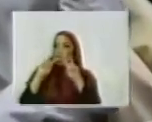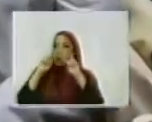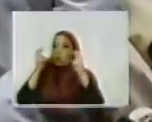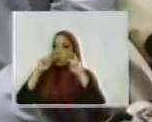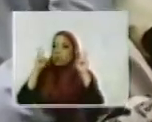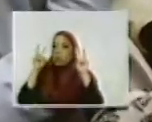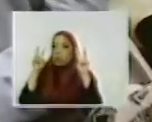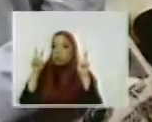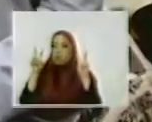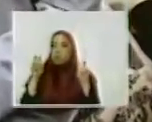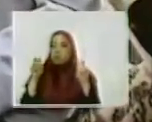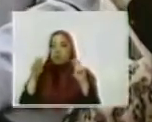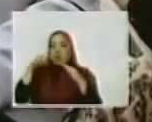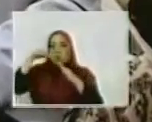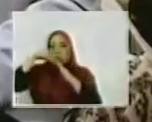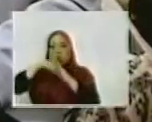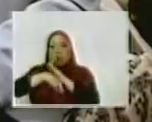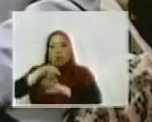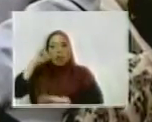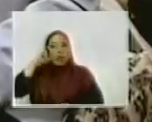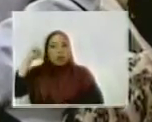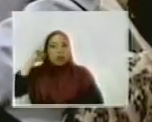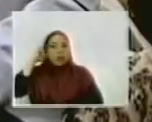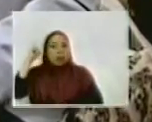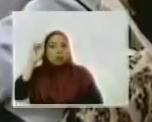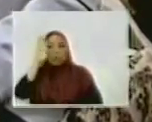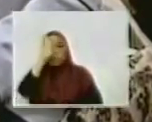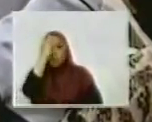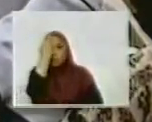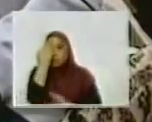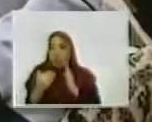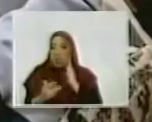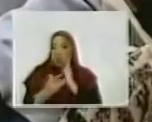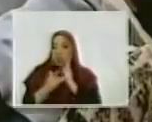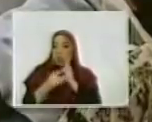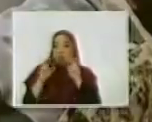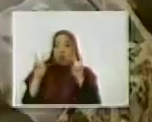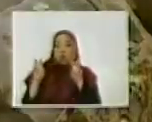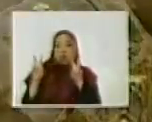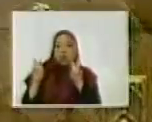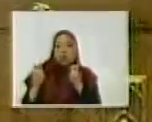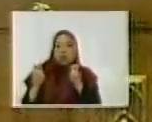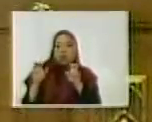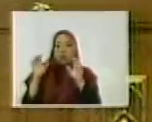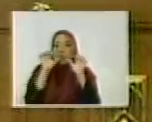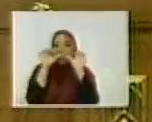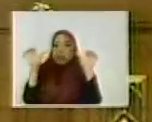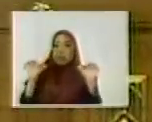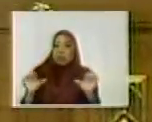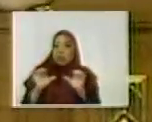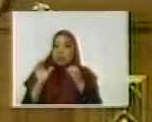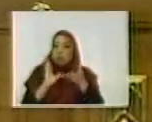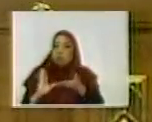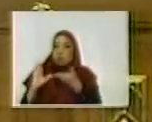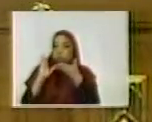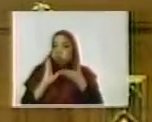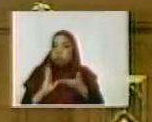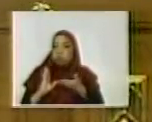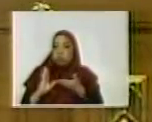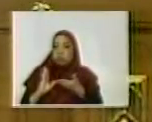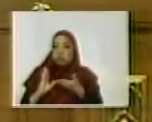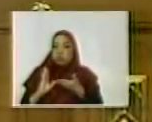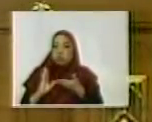de profusos neologismos y tecnicismos, los criptoactivos. Y hoy vamos a verlo a lo largo